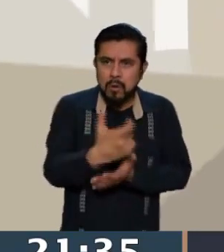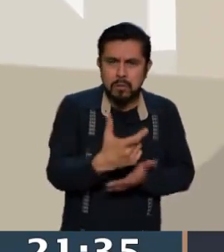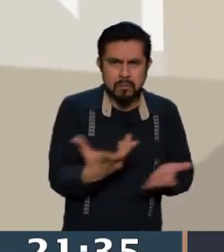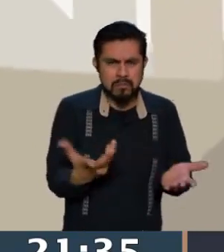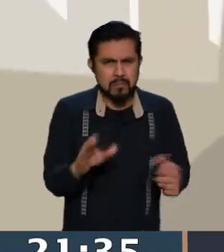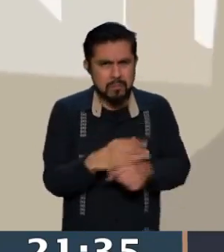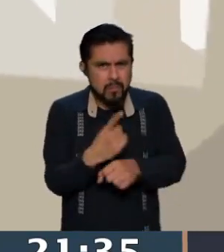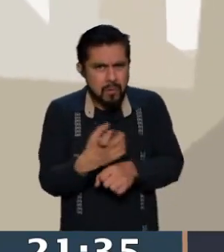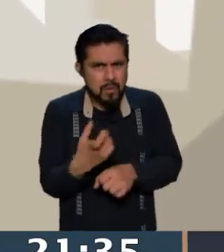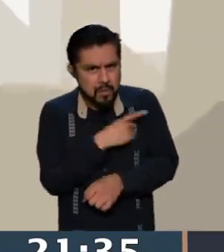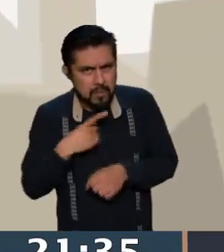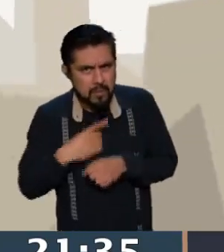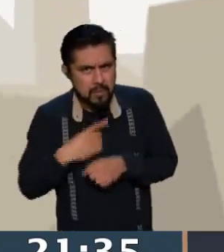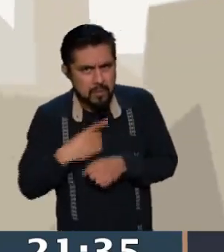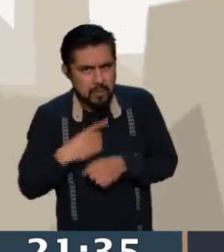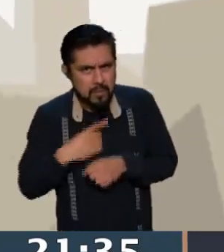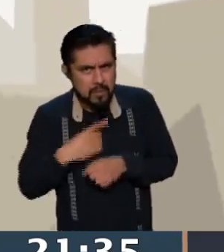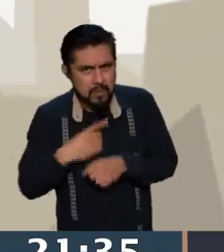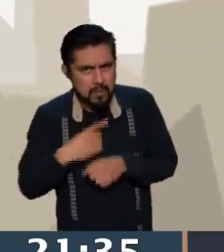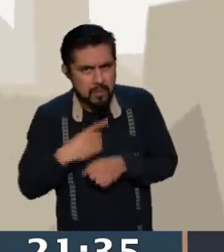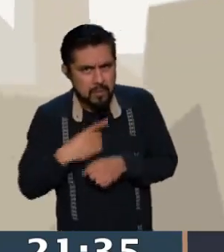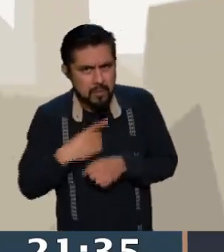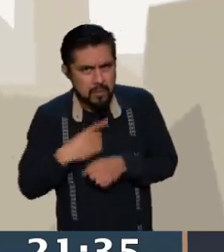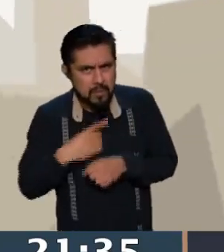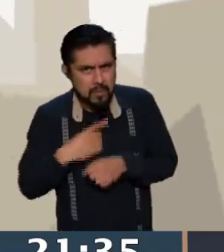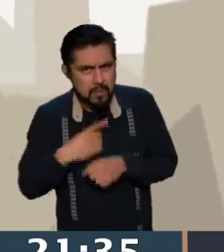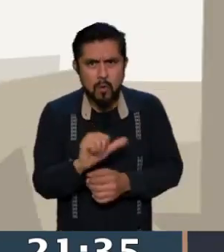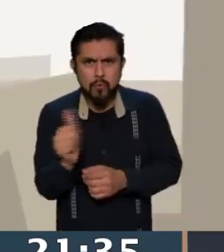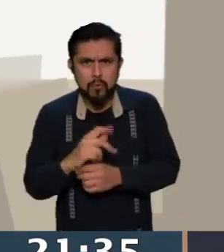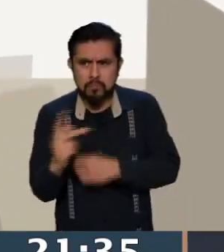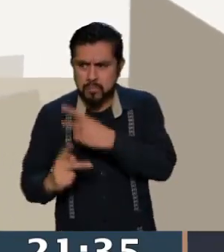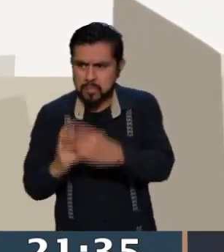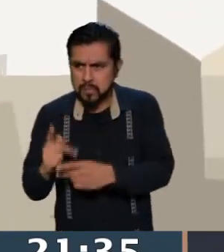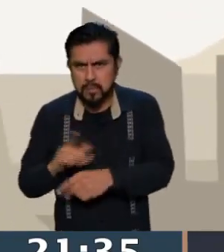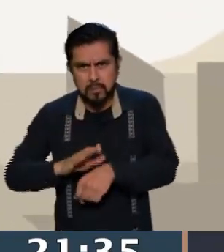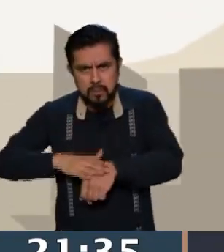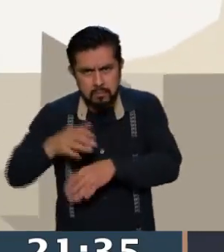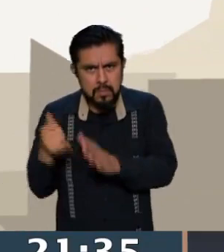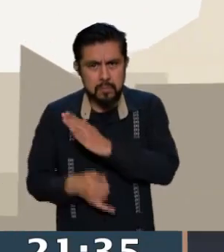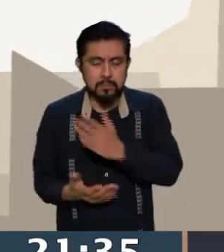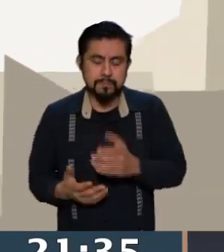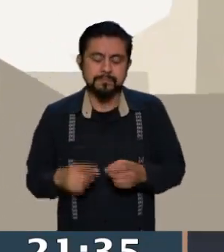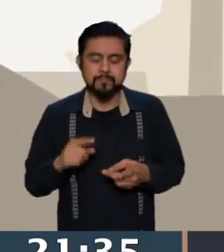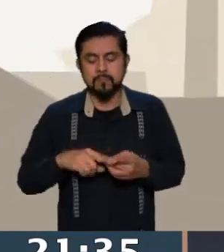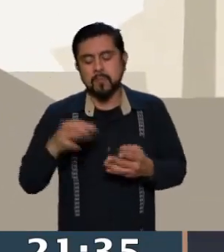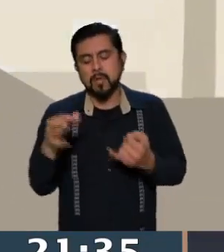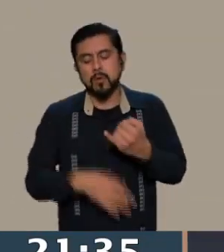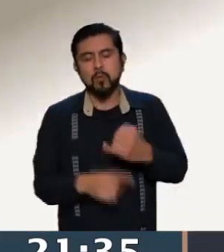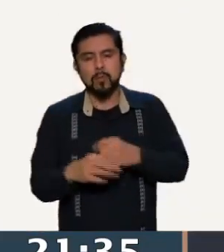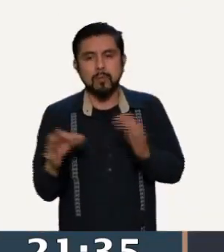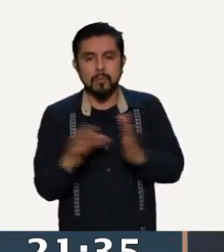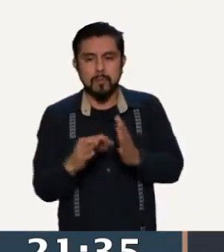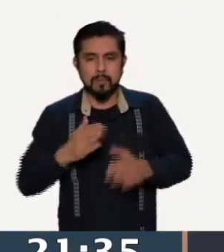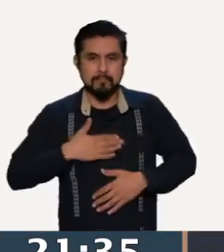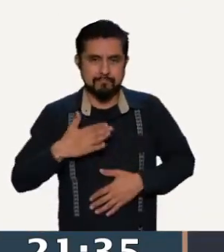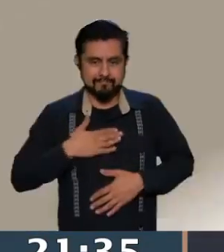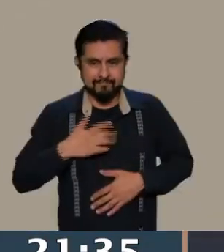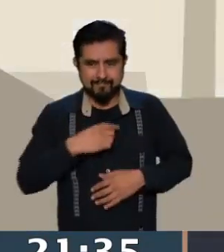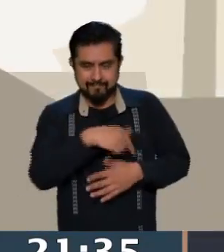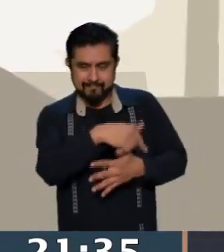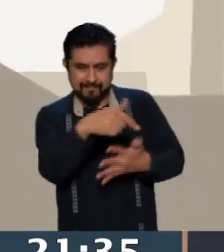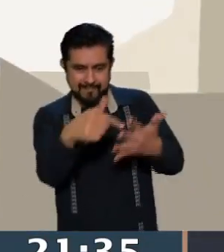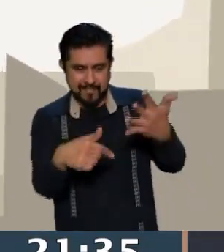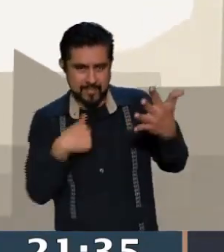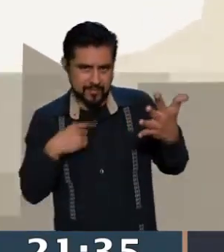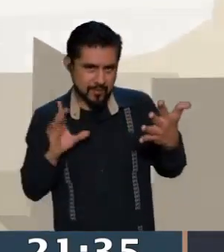dignifican el ámbito laboral y lo que tiene que ver también pues con las condiciones. Y el último punto de mis premisas, ahora sí que las